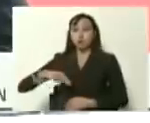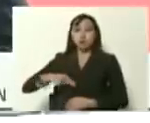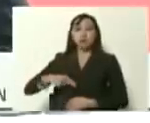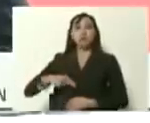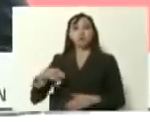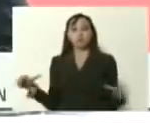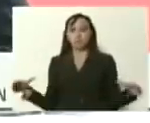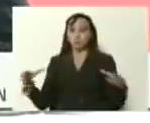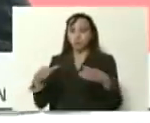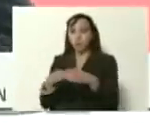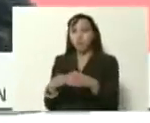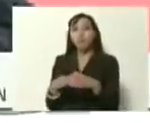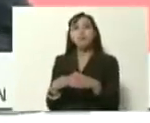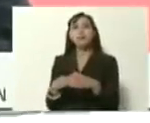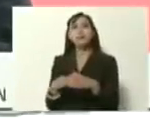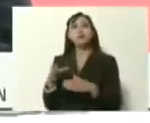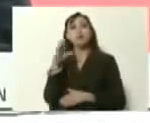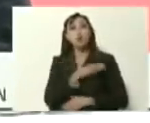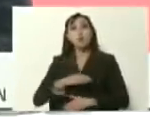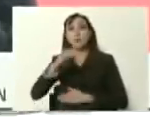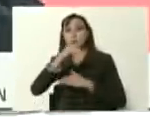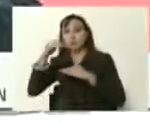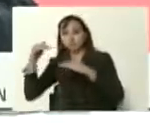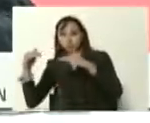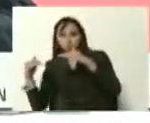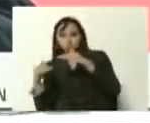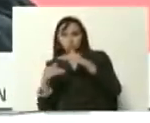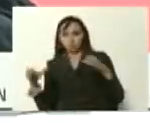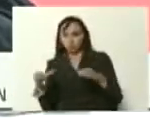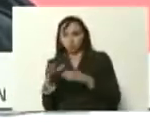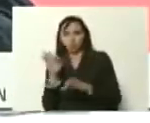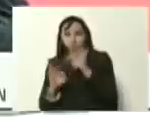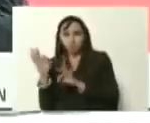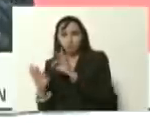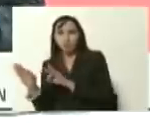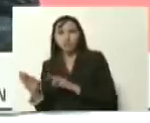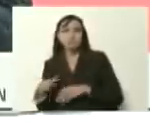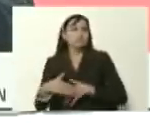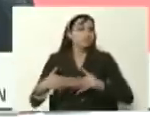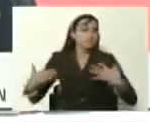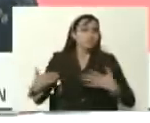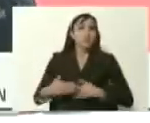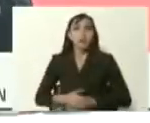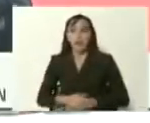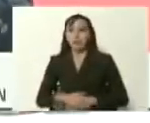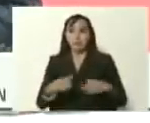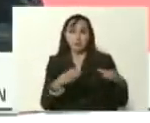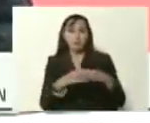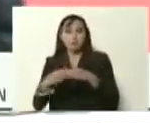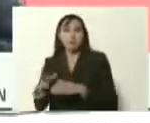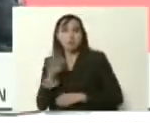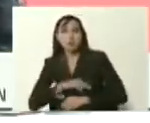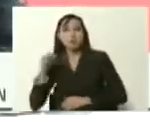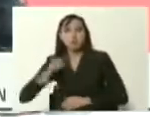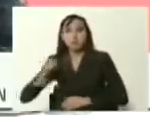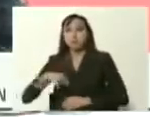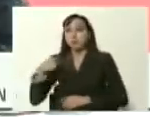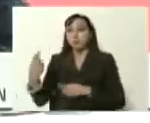el día de hoy una subcomisión para que salga de esta congregación y de las siguientes